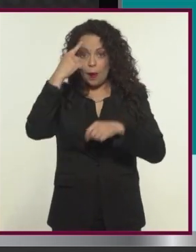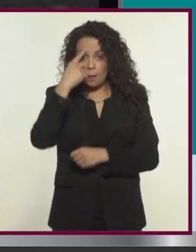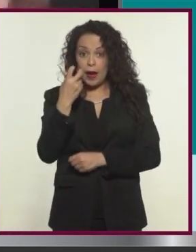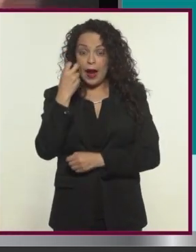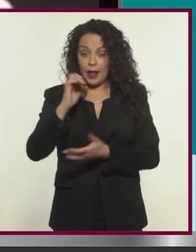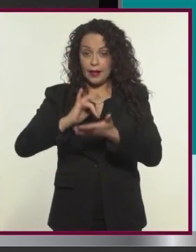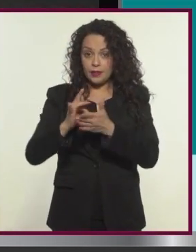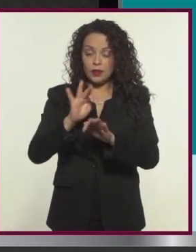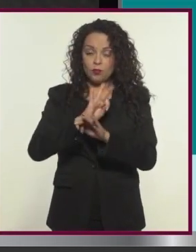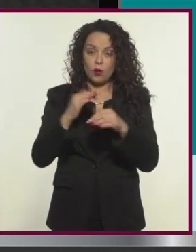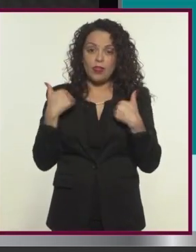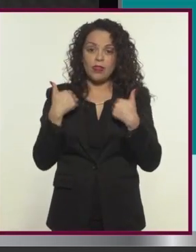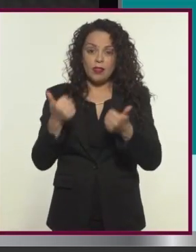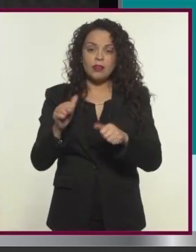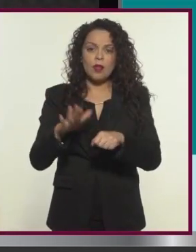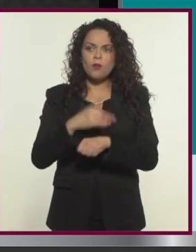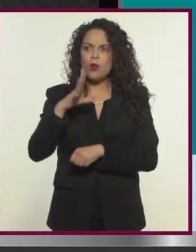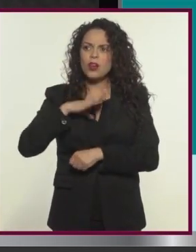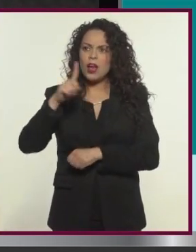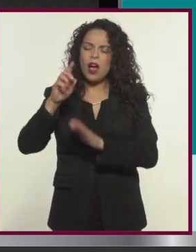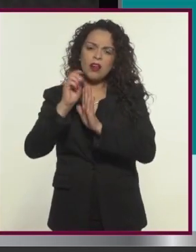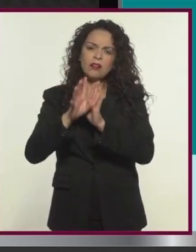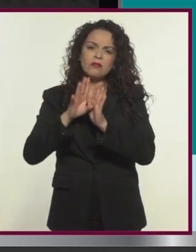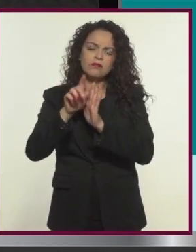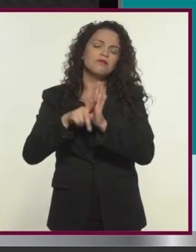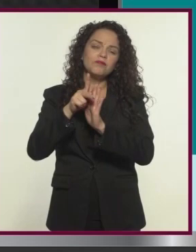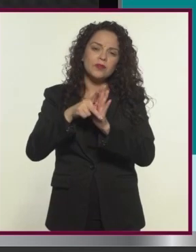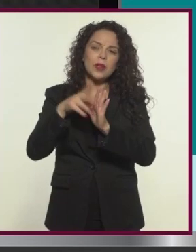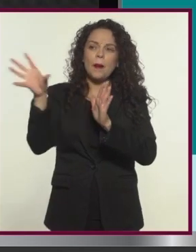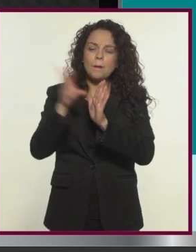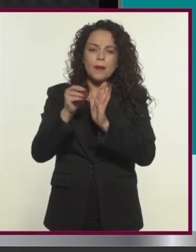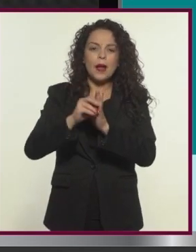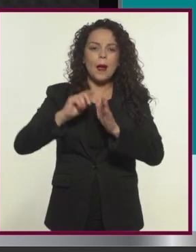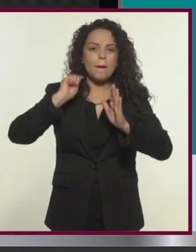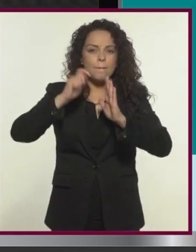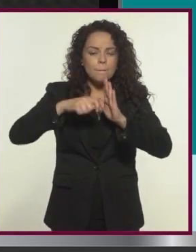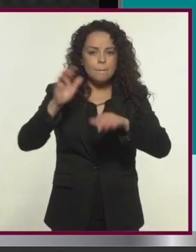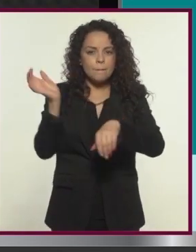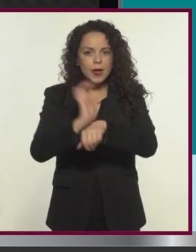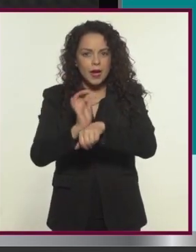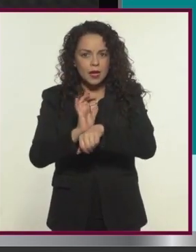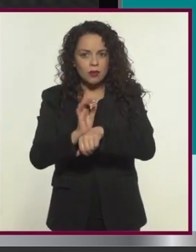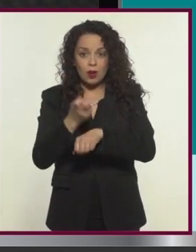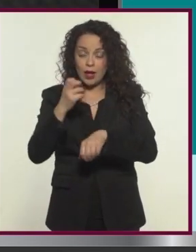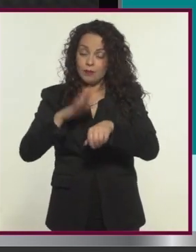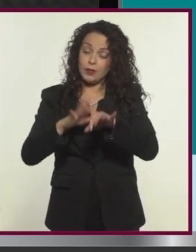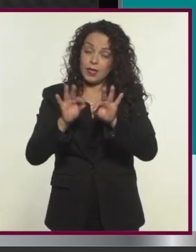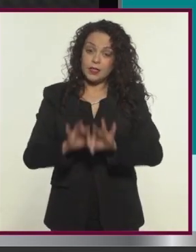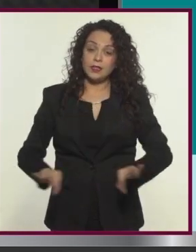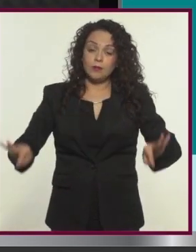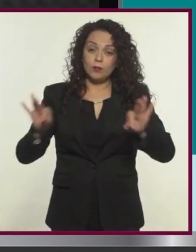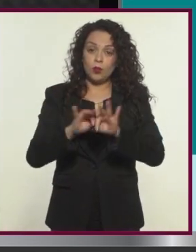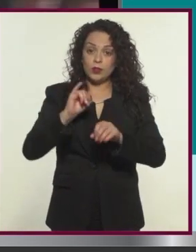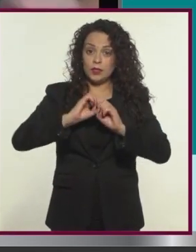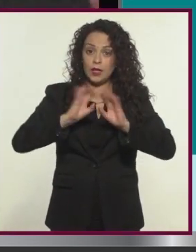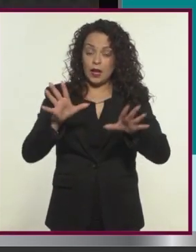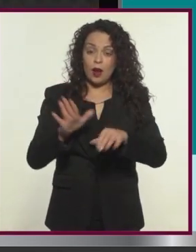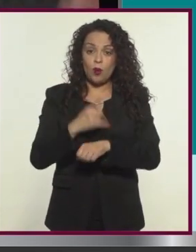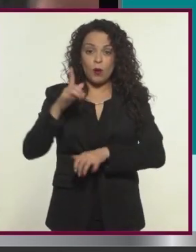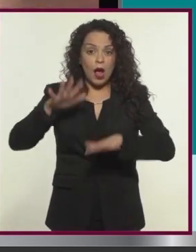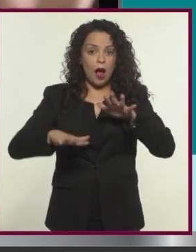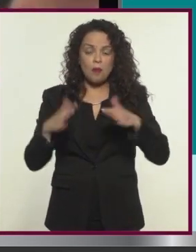análisis para entender por qué existe una película y cuál es la función de una película, de un material audiovisual, que es creo que lo más importante, porque a